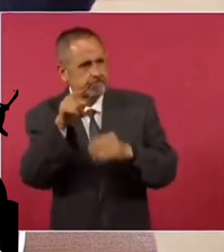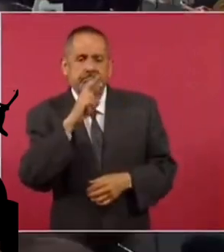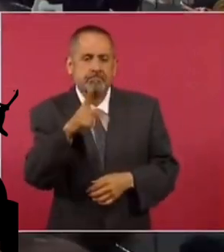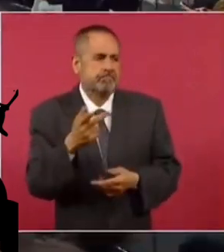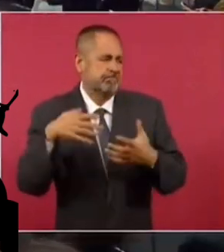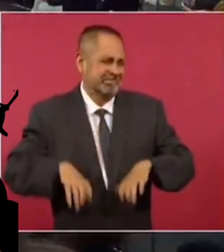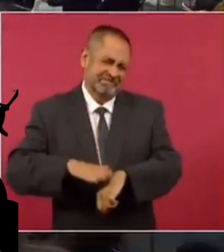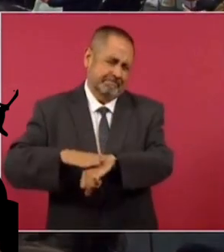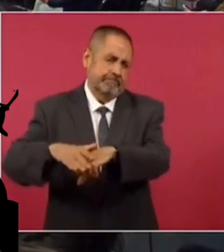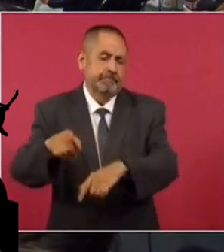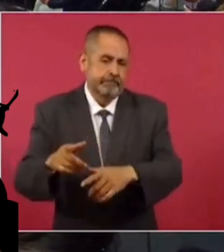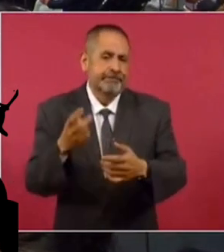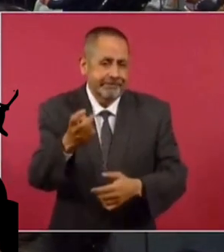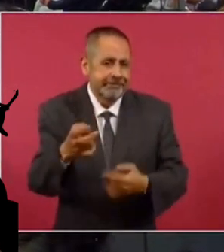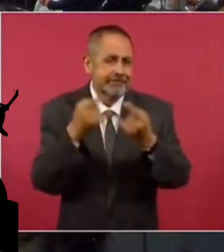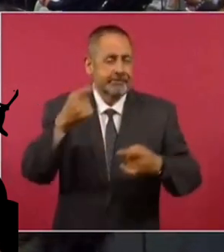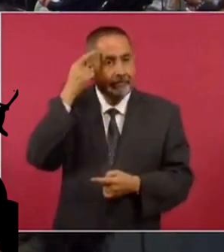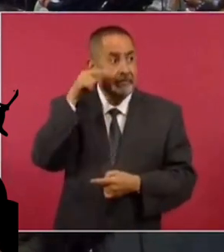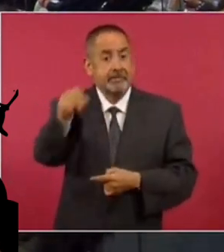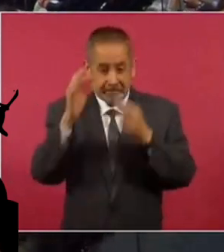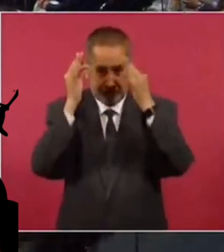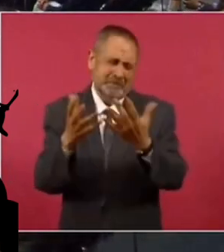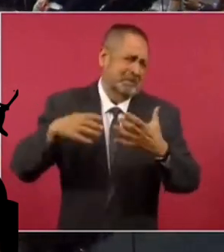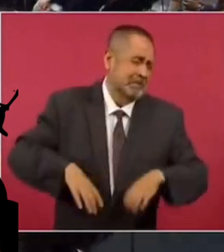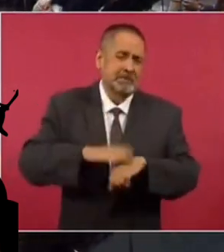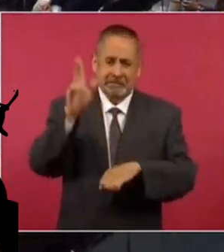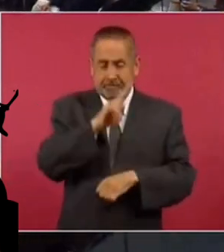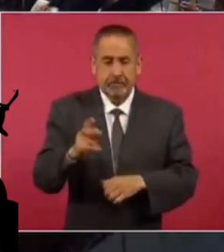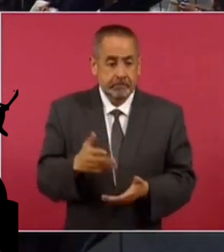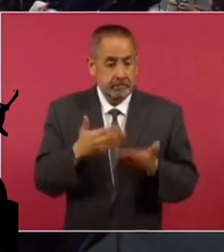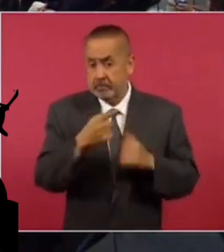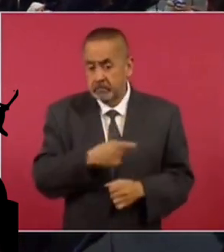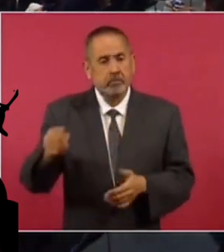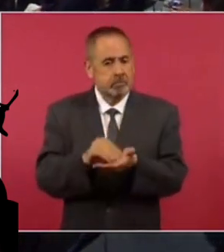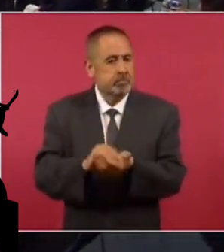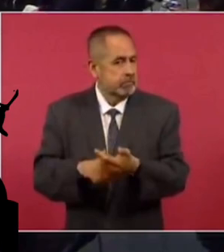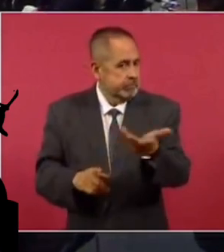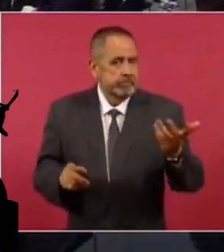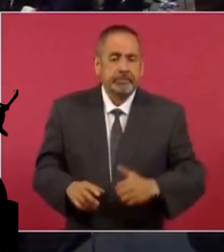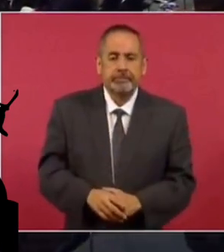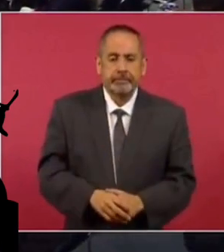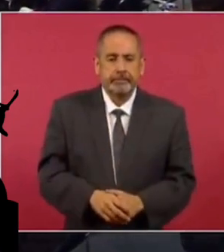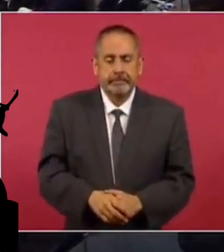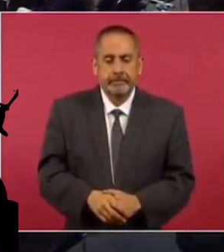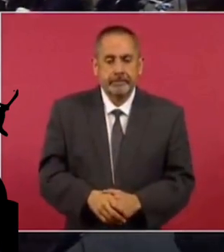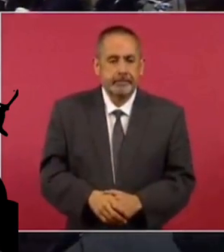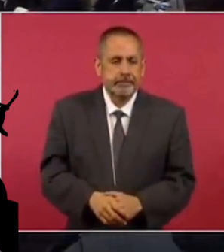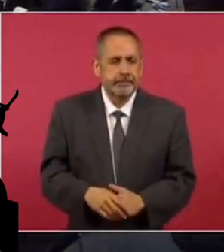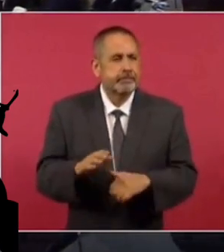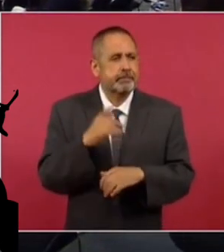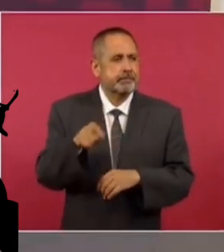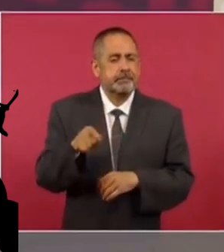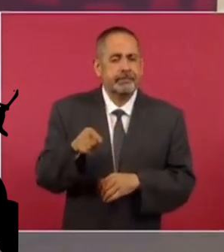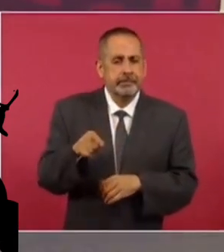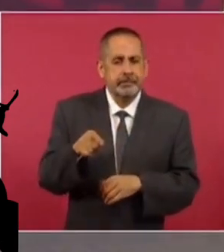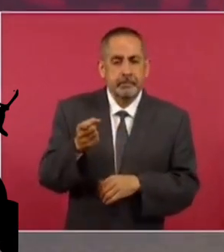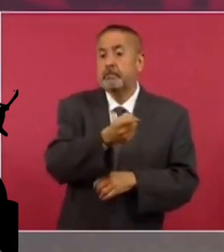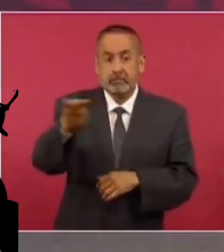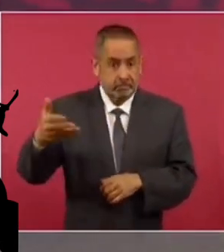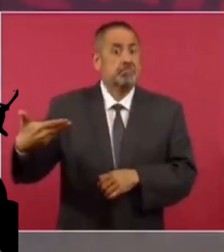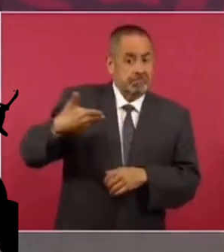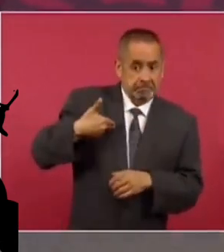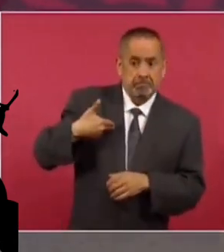Así estaba, ¿no?, concebido hasta ahora que llegamos, porque no faltaron quienes me pidieron